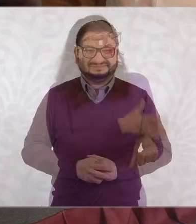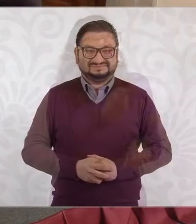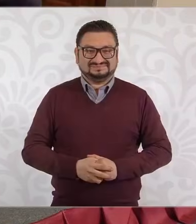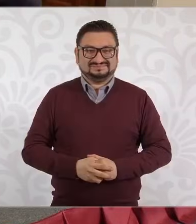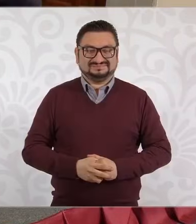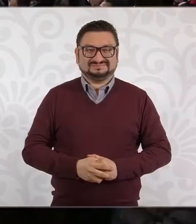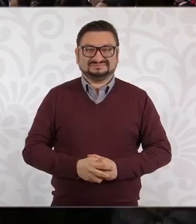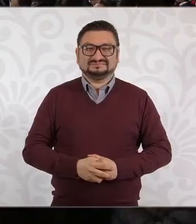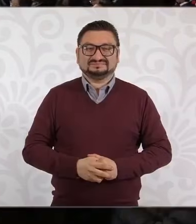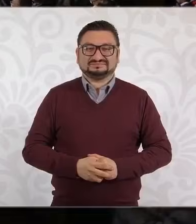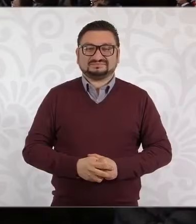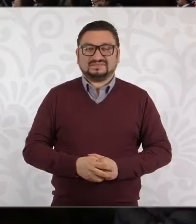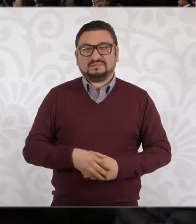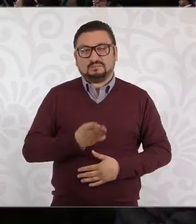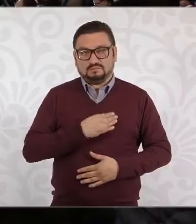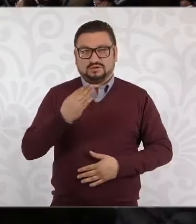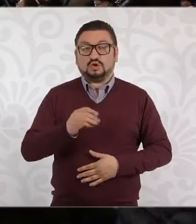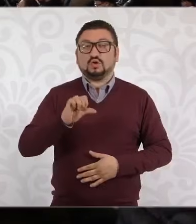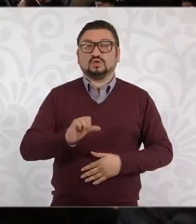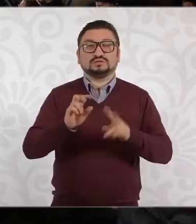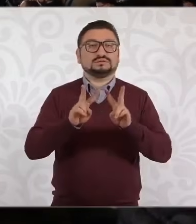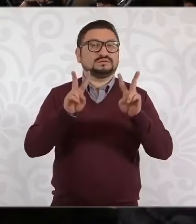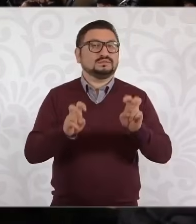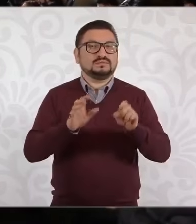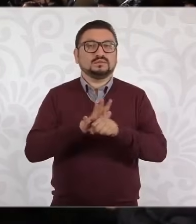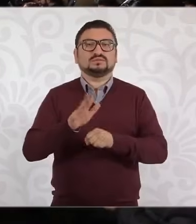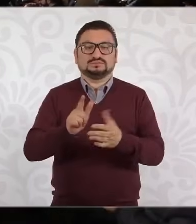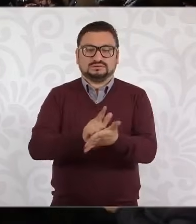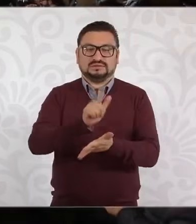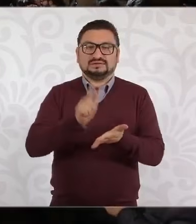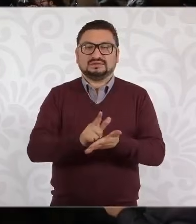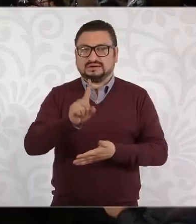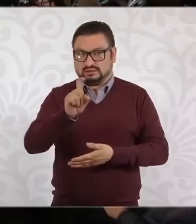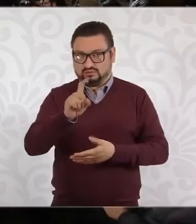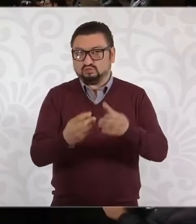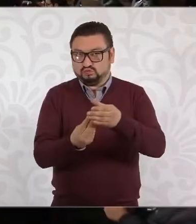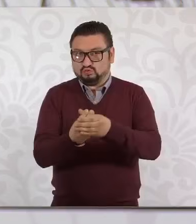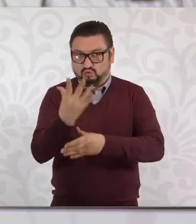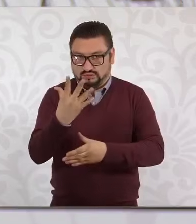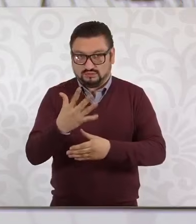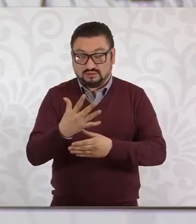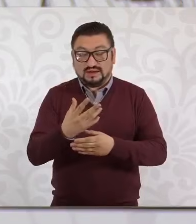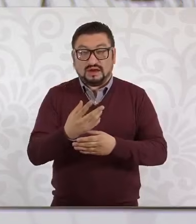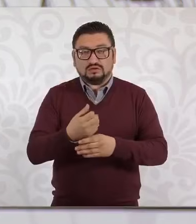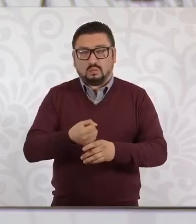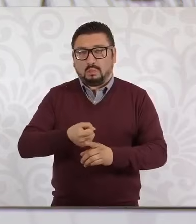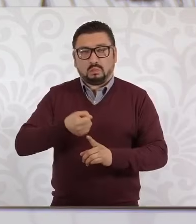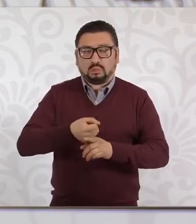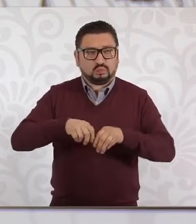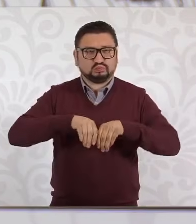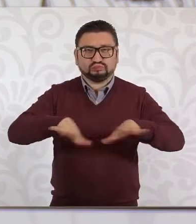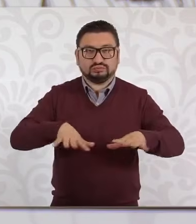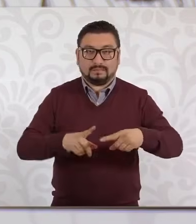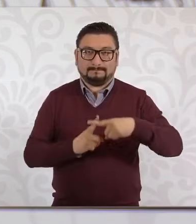no? Vamos a hablar sobre la nueva ley de aguas y los impactos positivos que ha tenido.